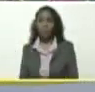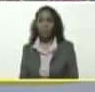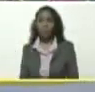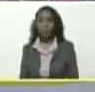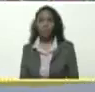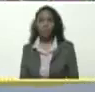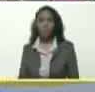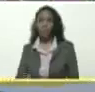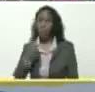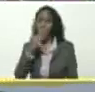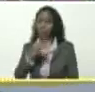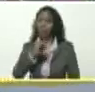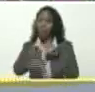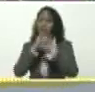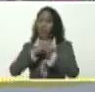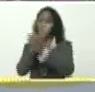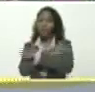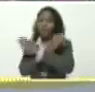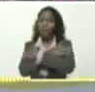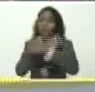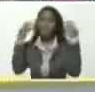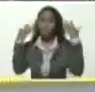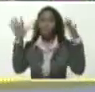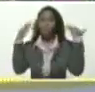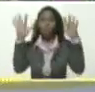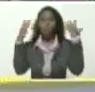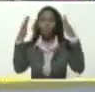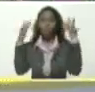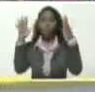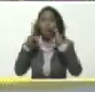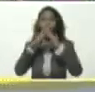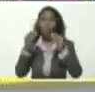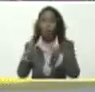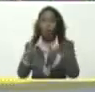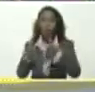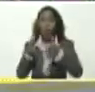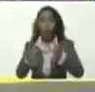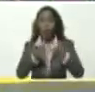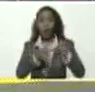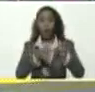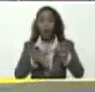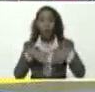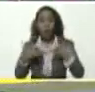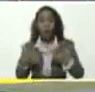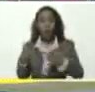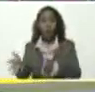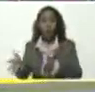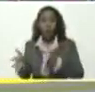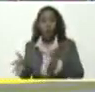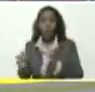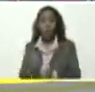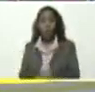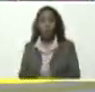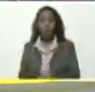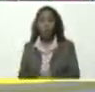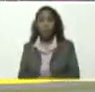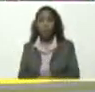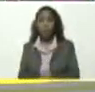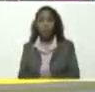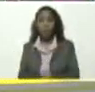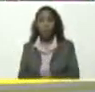Bueno, felicidades y aplausos a todos los ganadores y a las ganadoras